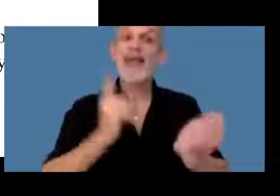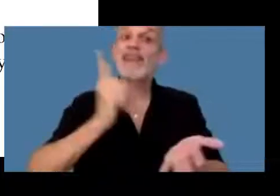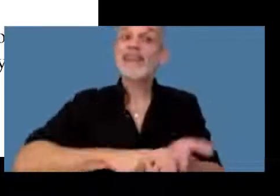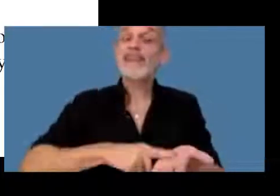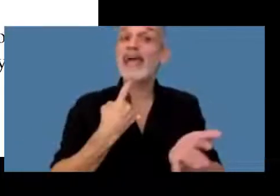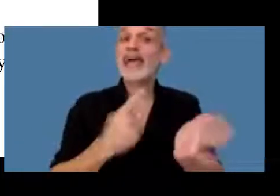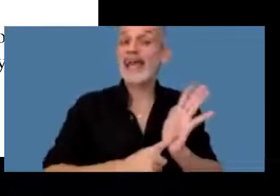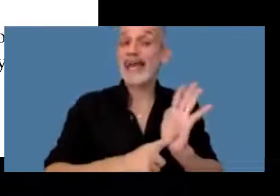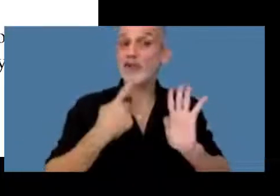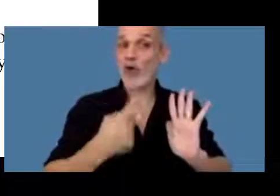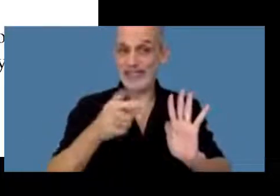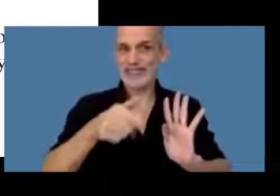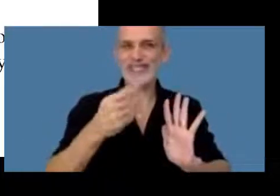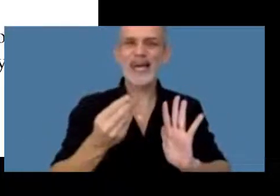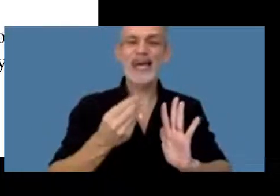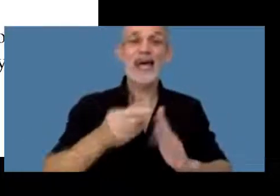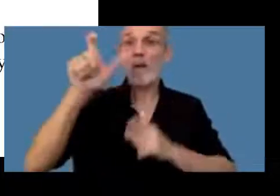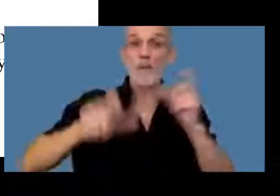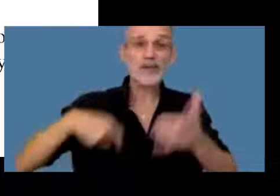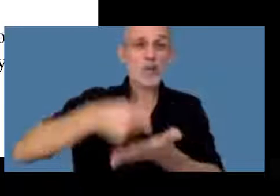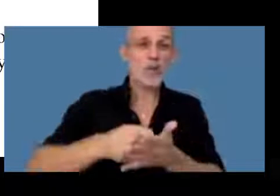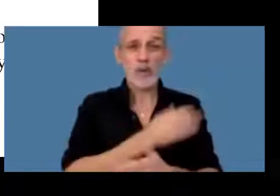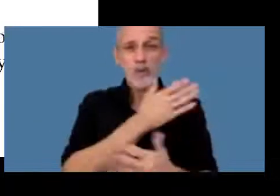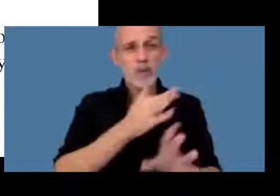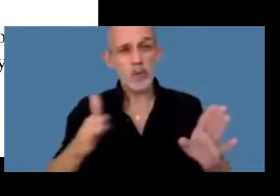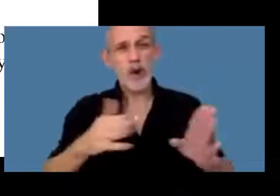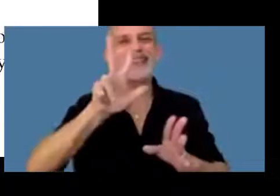al contribuyente que al 31 de diciembre del